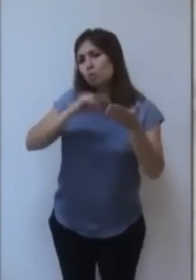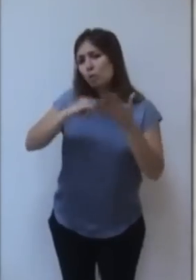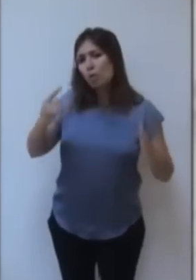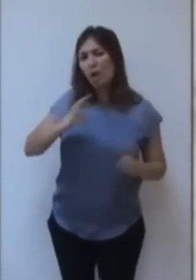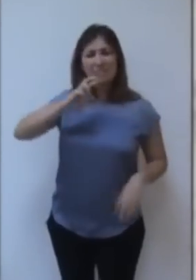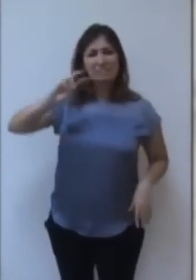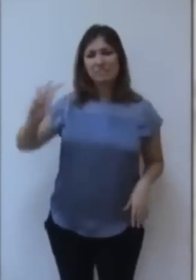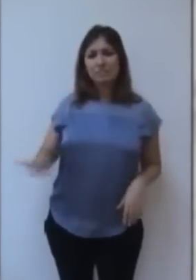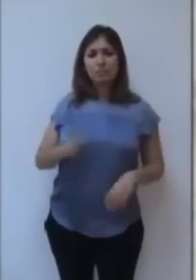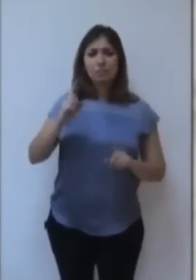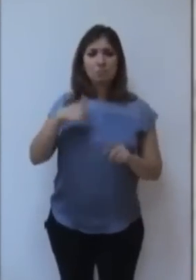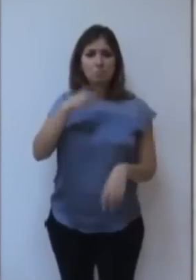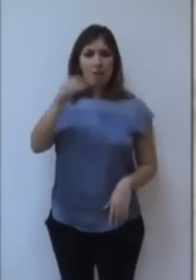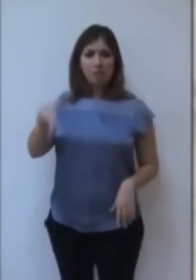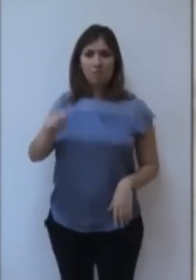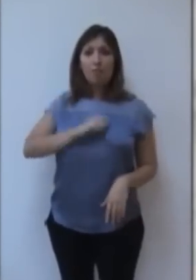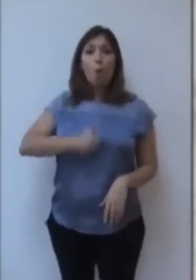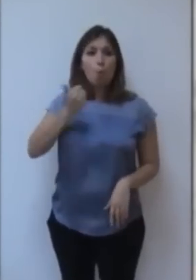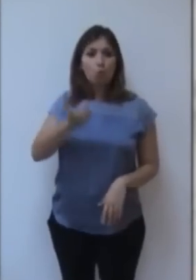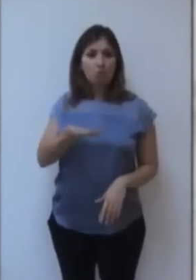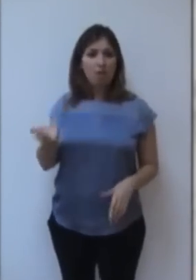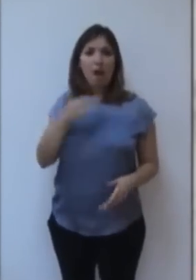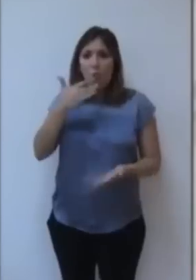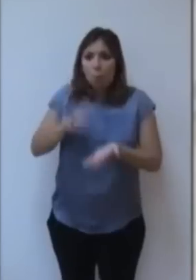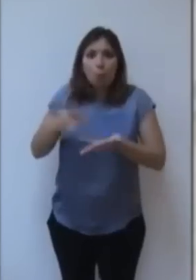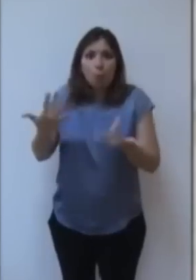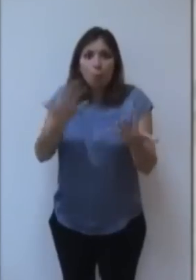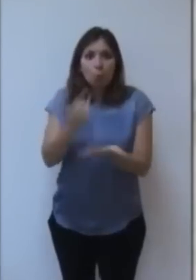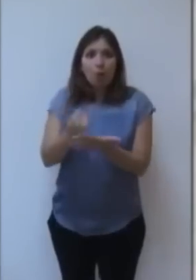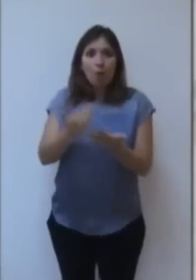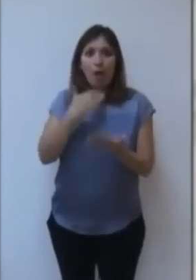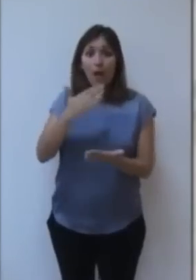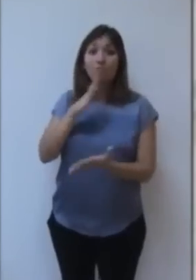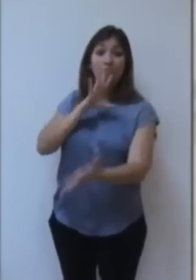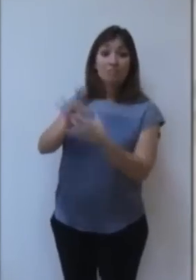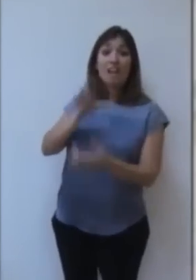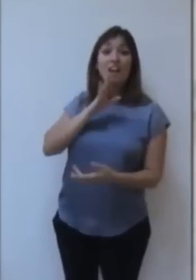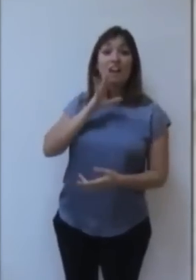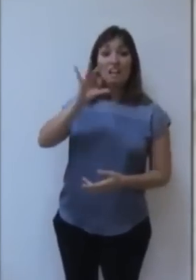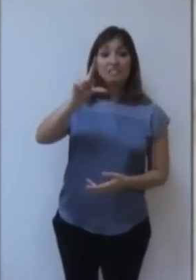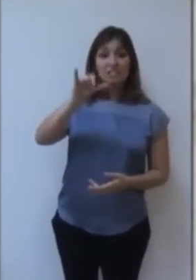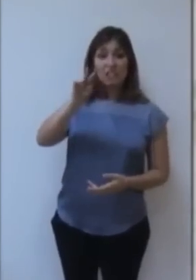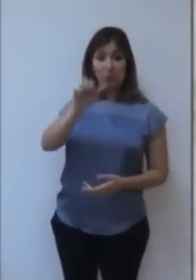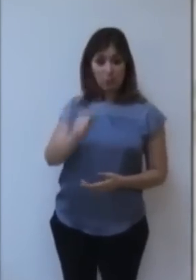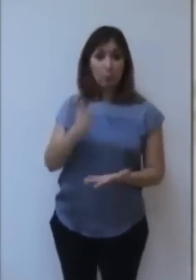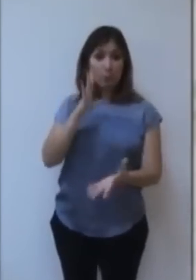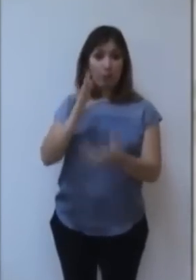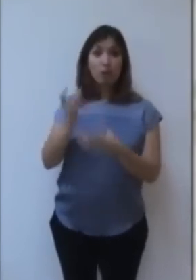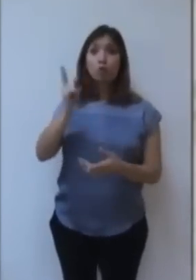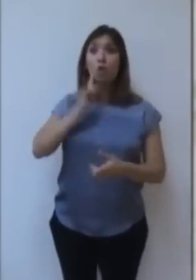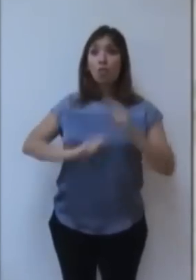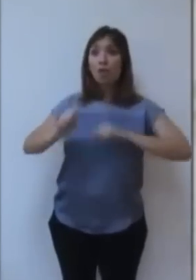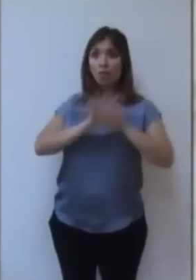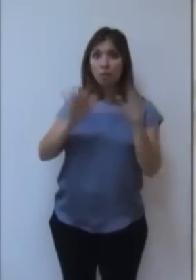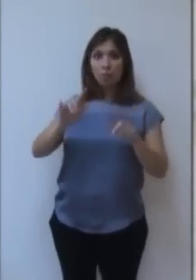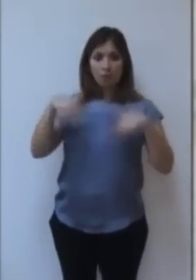o demás, que también necesitaban oportunidades, ¿no? Yo creo que es un poco también va muy en la línea de lo que decía Silvia, que necesitan